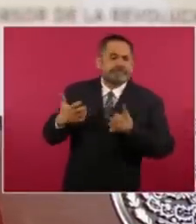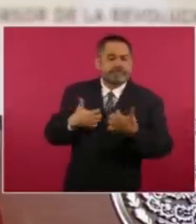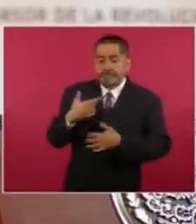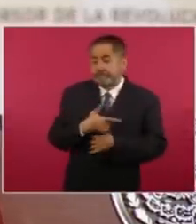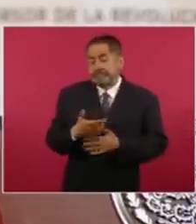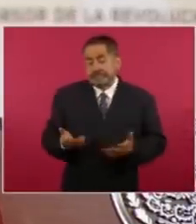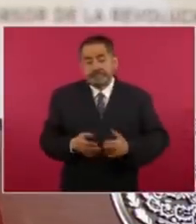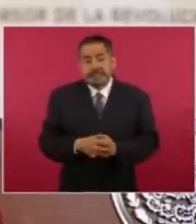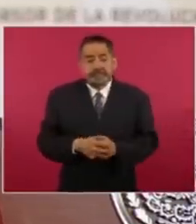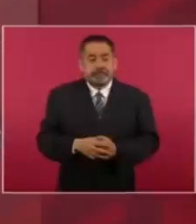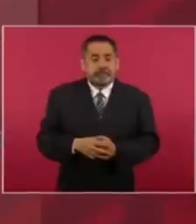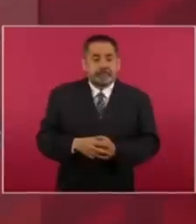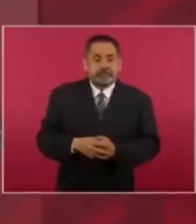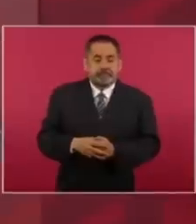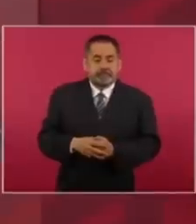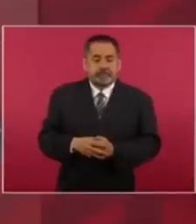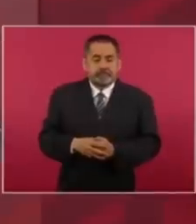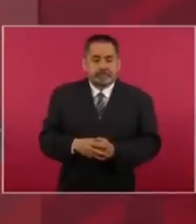el que